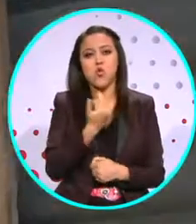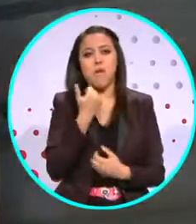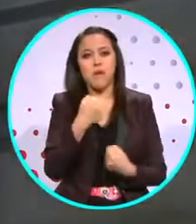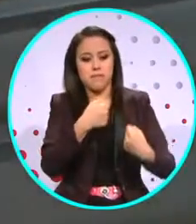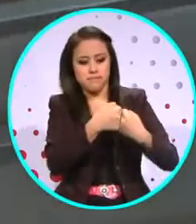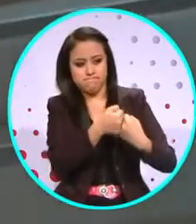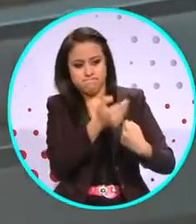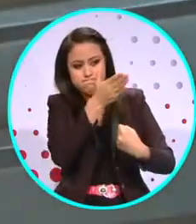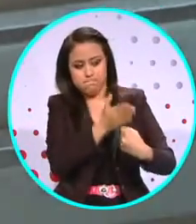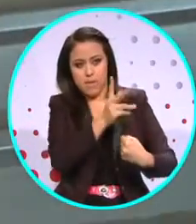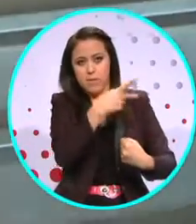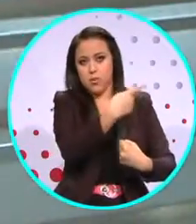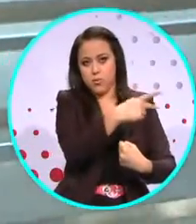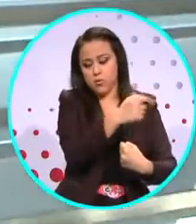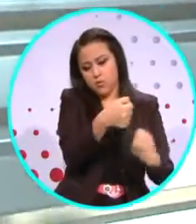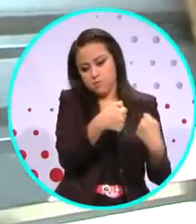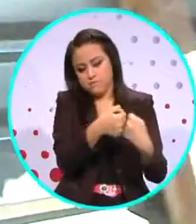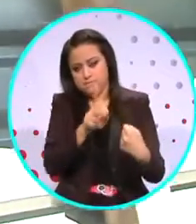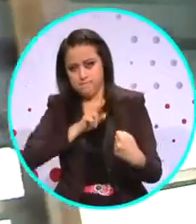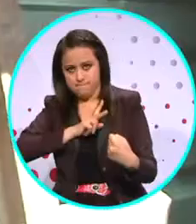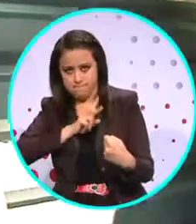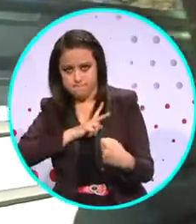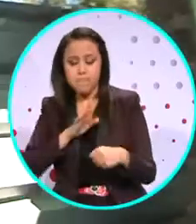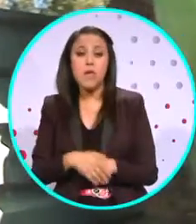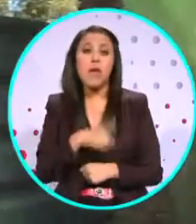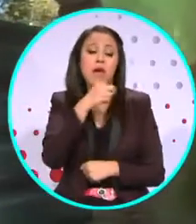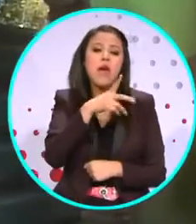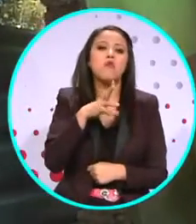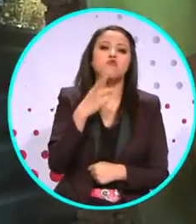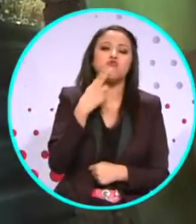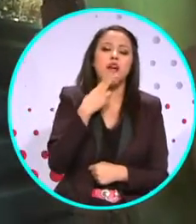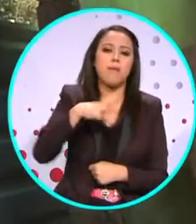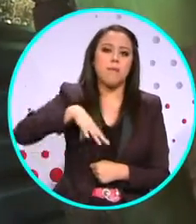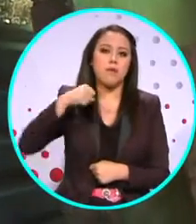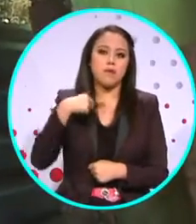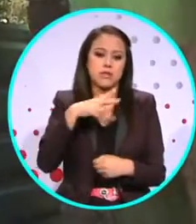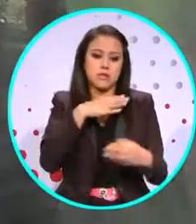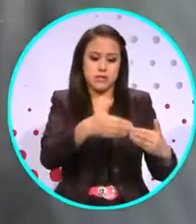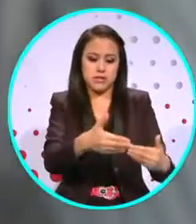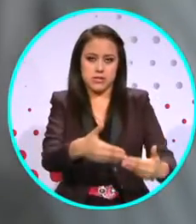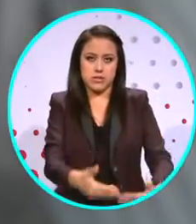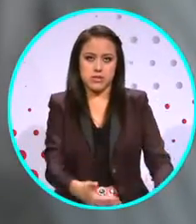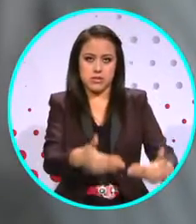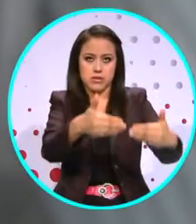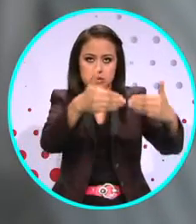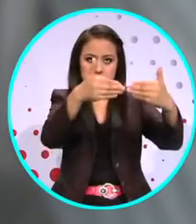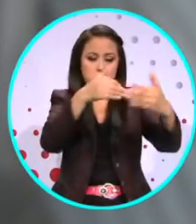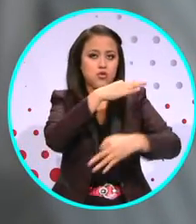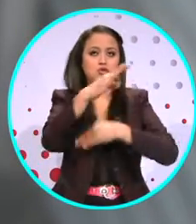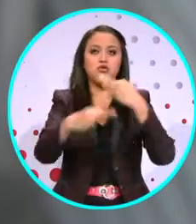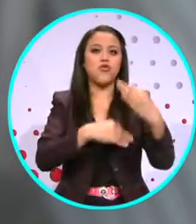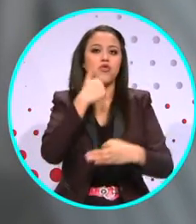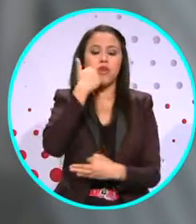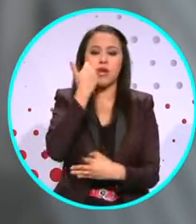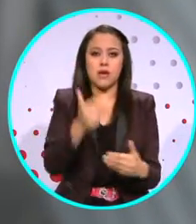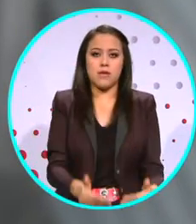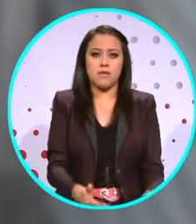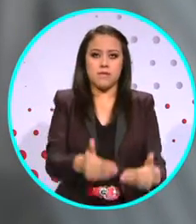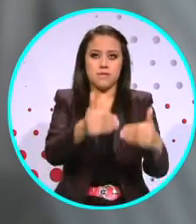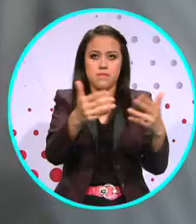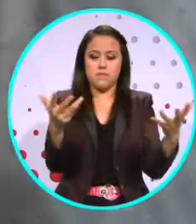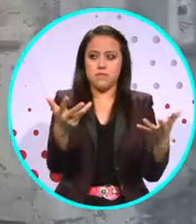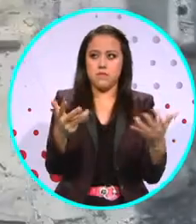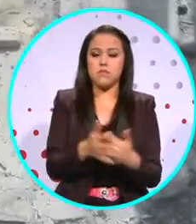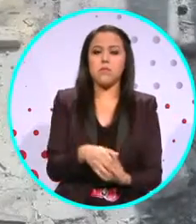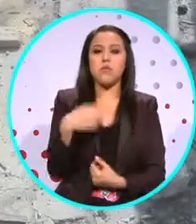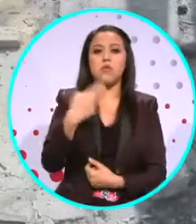ella y el mío. Aprovecha la situación y cerca todo el lugar donde estaba la casa. La señora